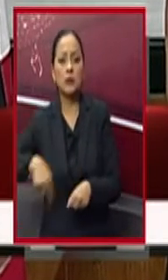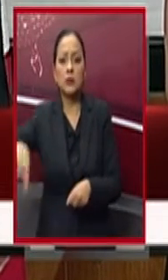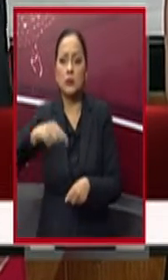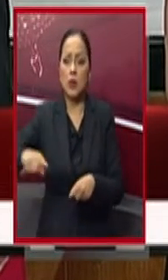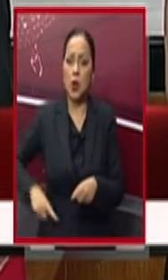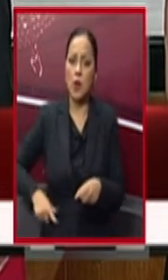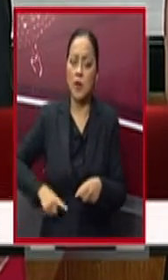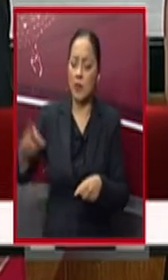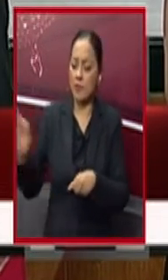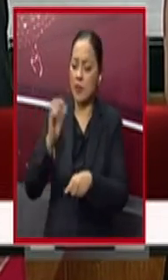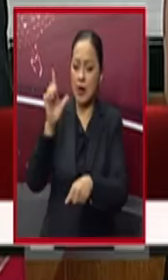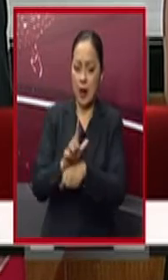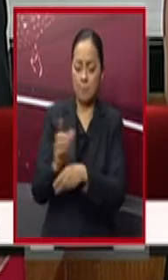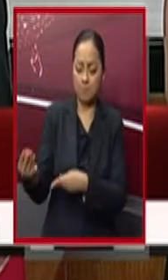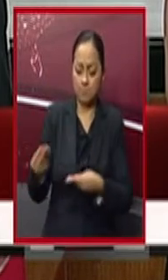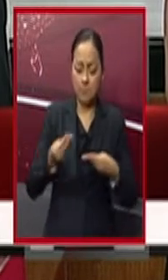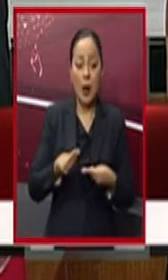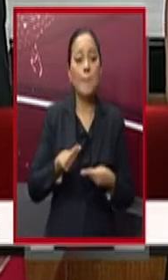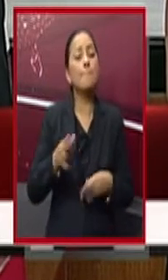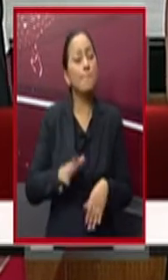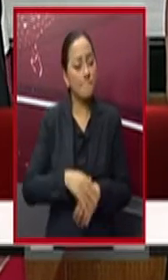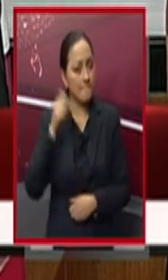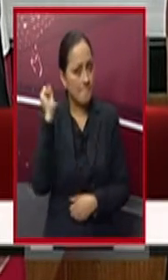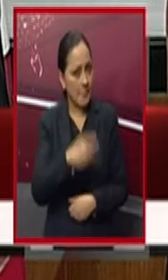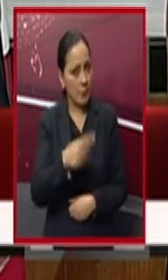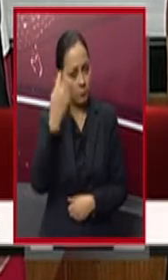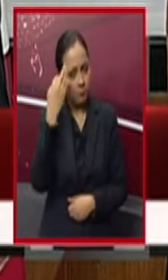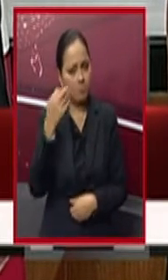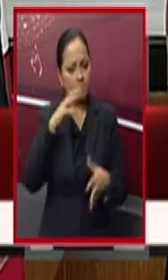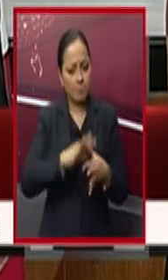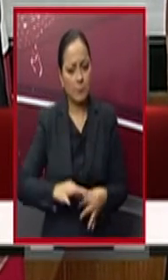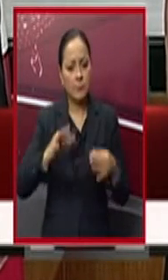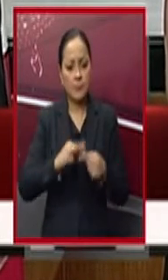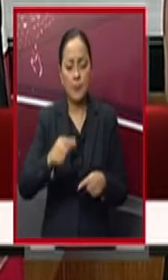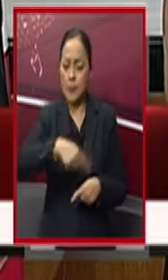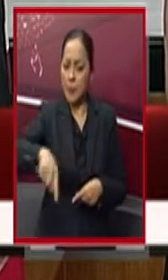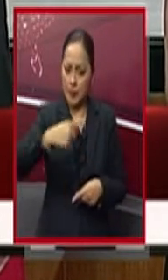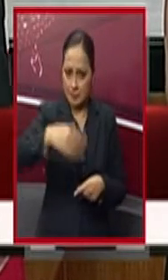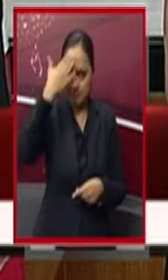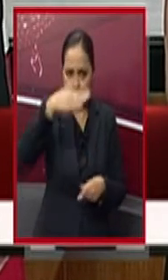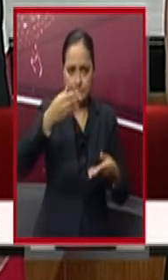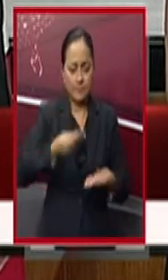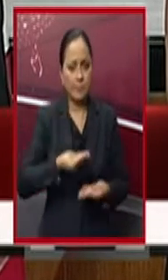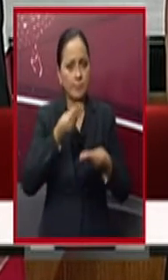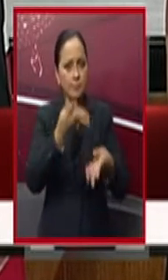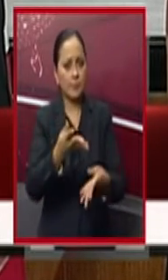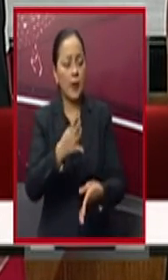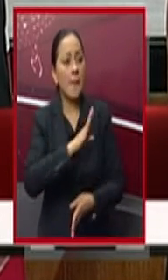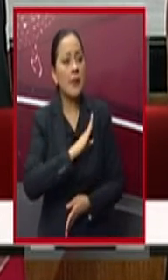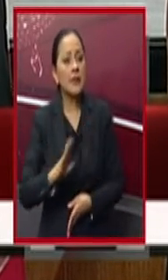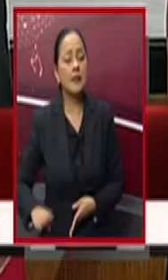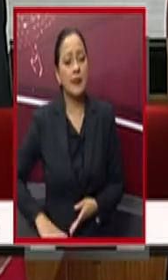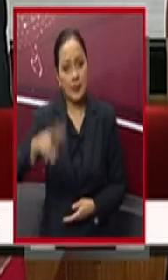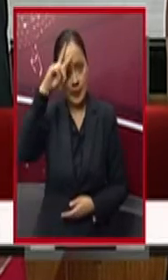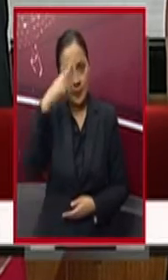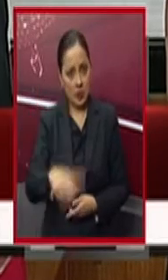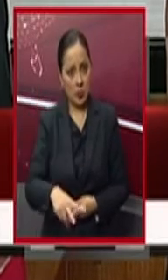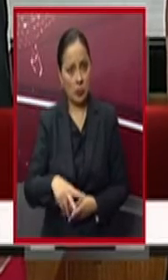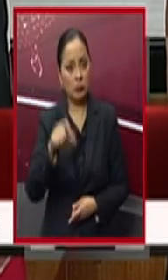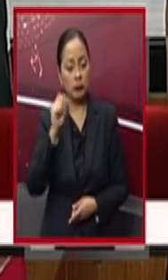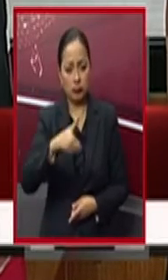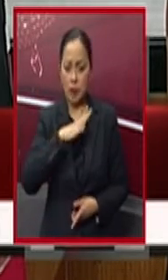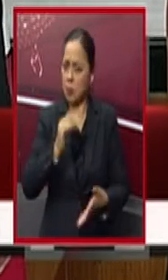Federal. Asimismo, hago del conocimiento de esta soberanía que el presidente de la República